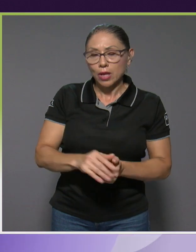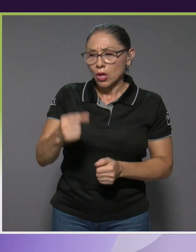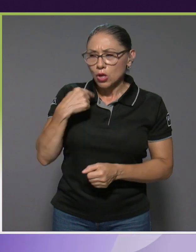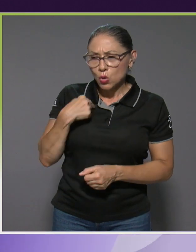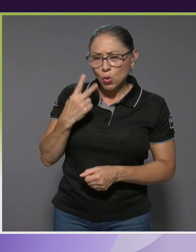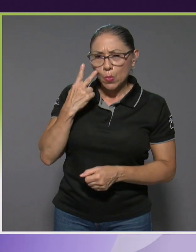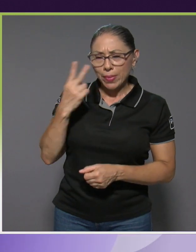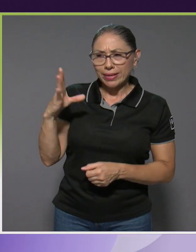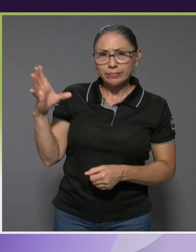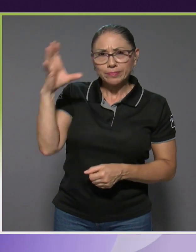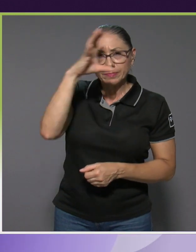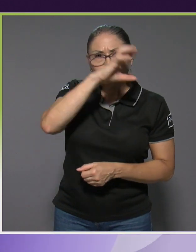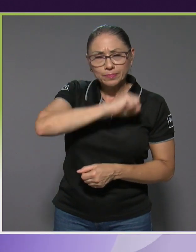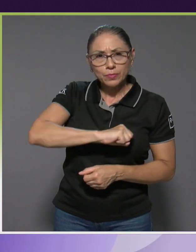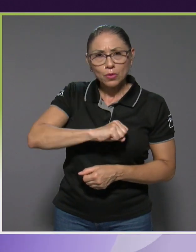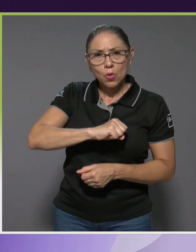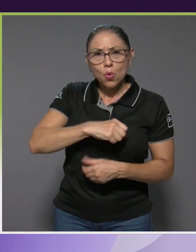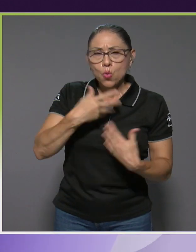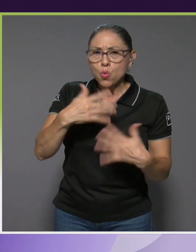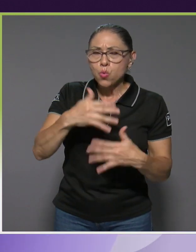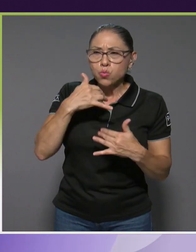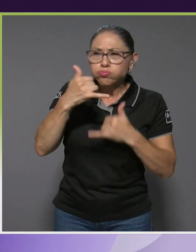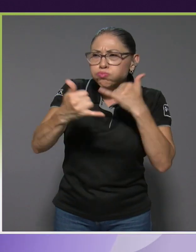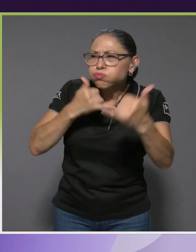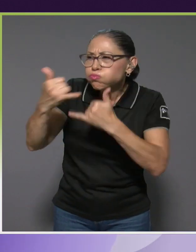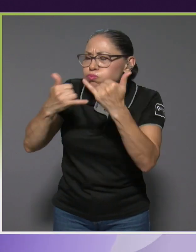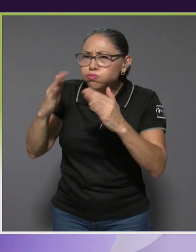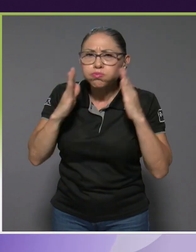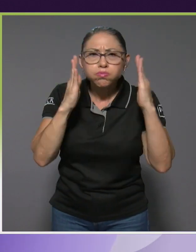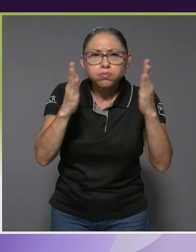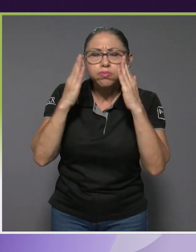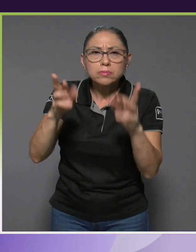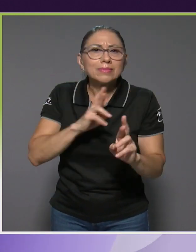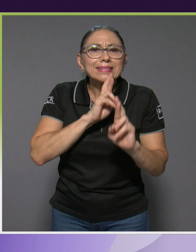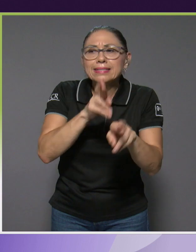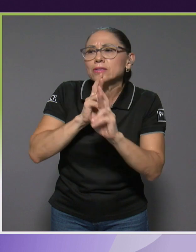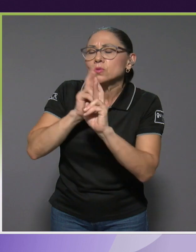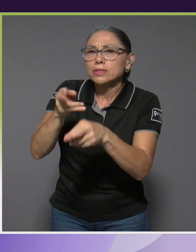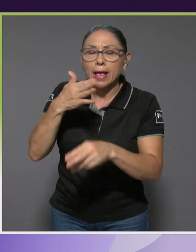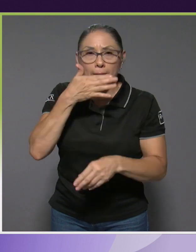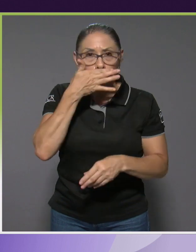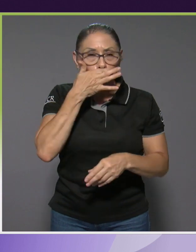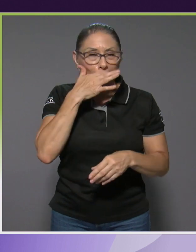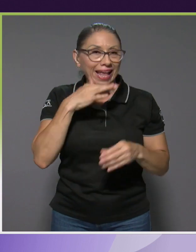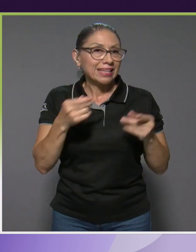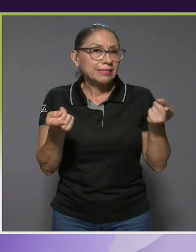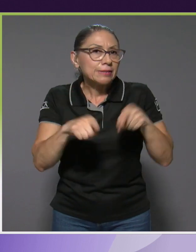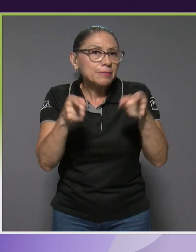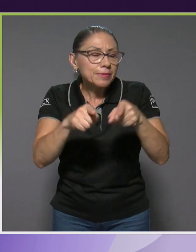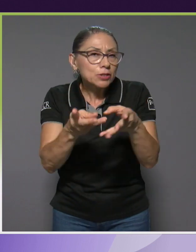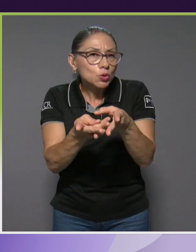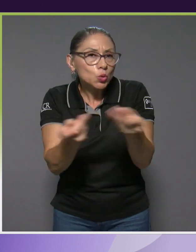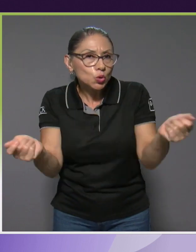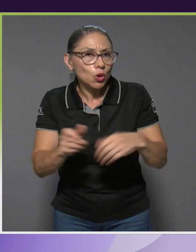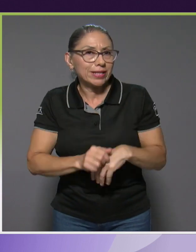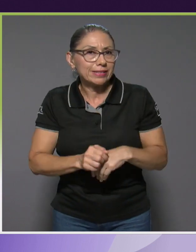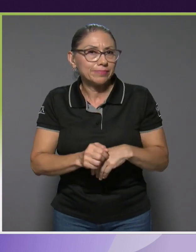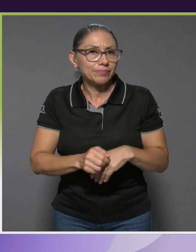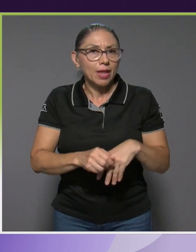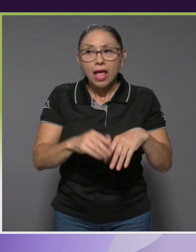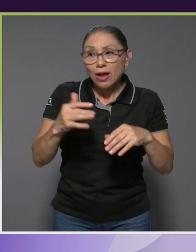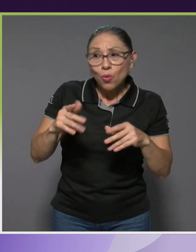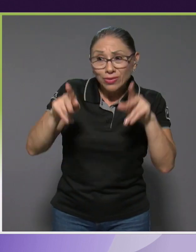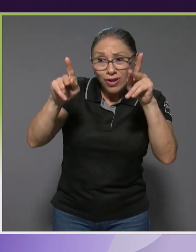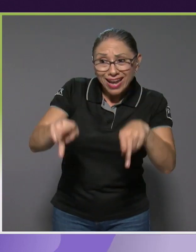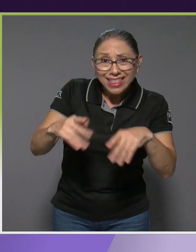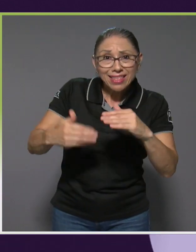tiene, la cantidad de casos que se atienden, la cantidad de soluciones, las opiniones que nos dan la gente cuando hablamos con ellos